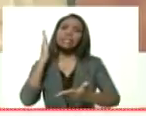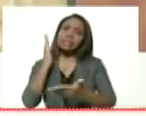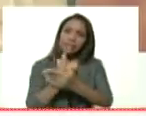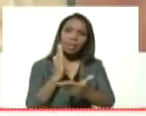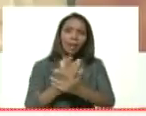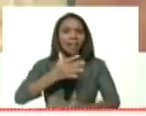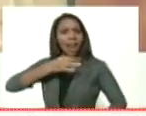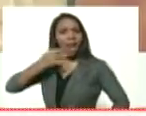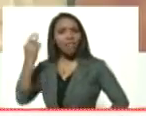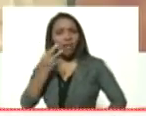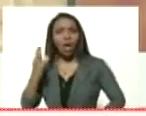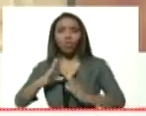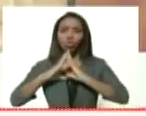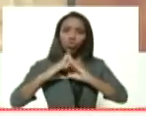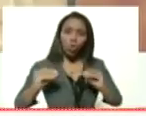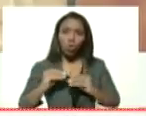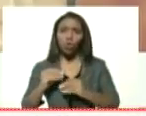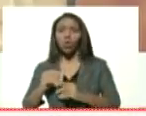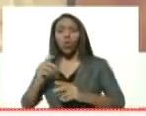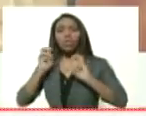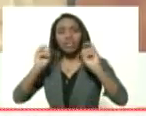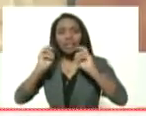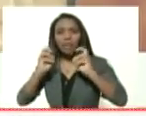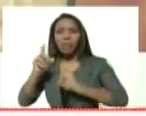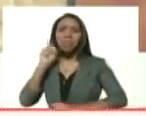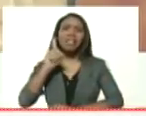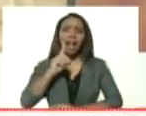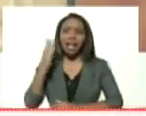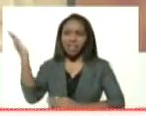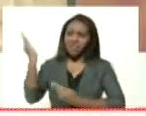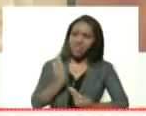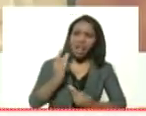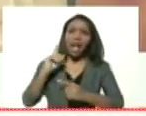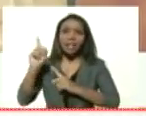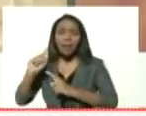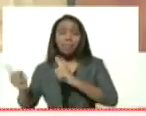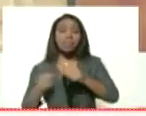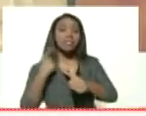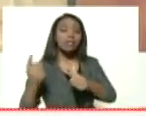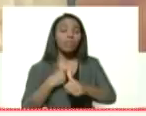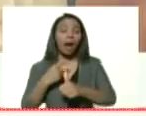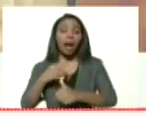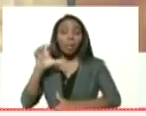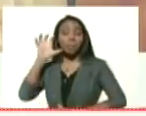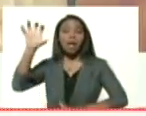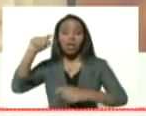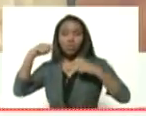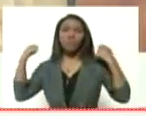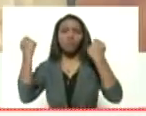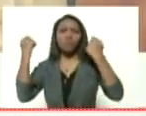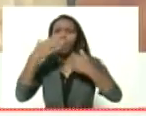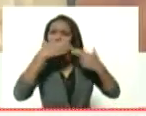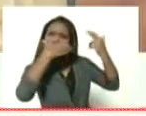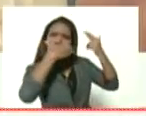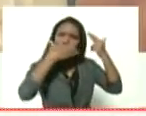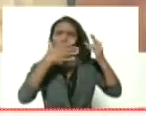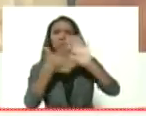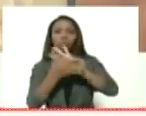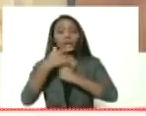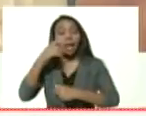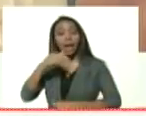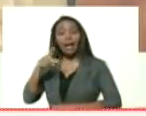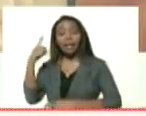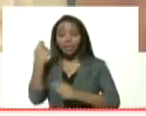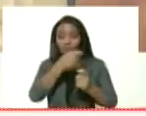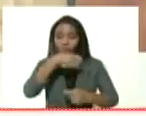la verdad todos los embates y mentiras que provengan del principal Estado promotor del terrorismo y el narcotráfico en